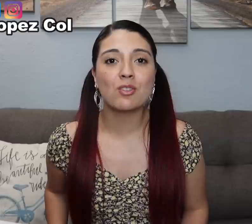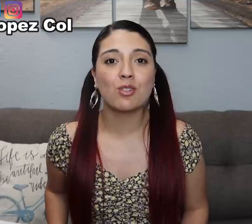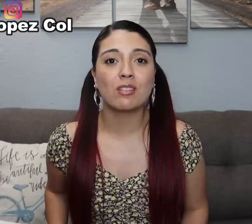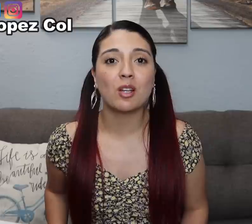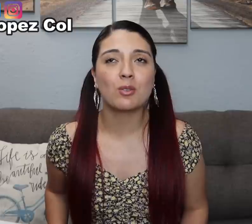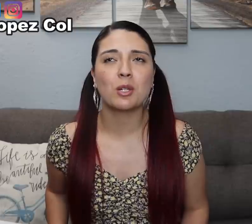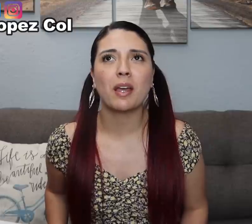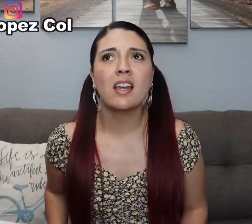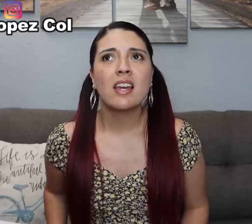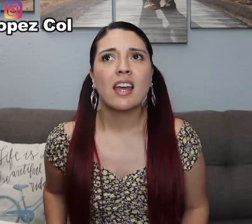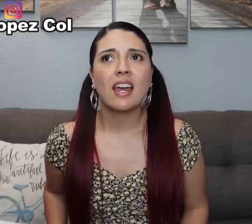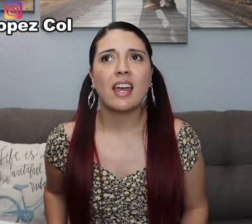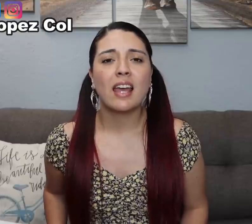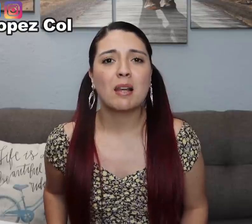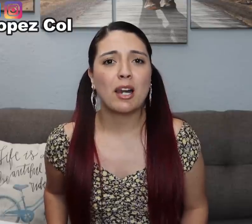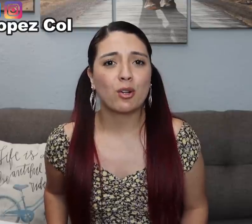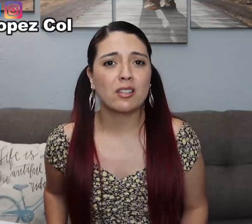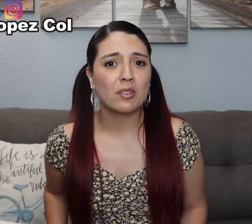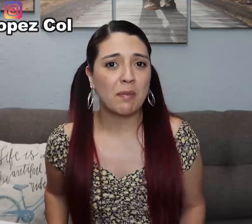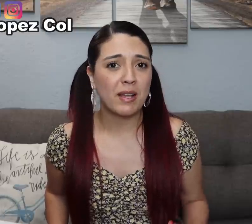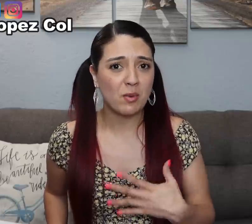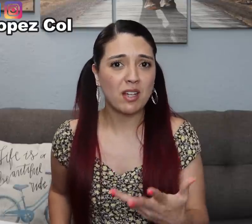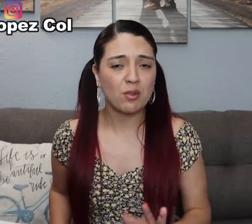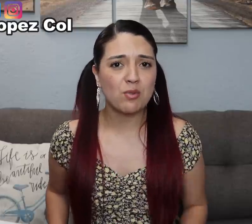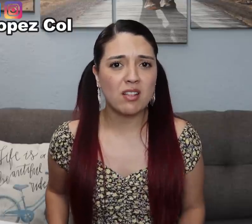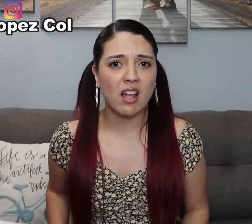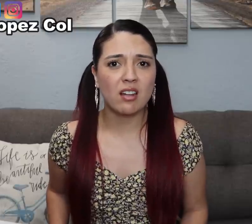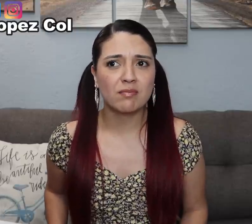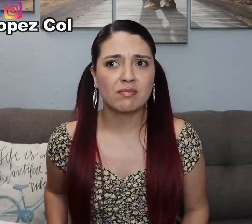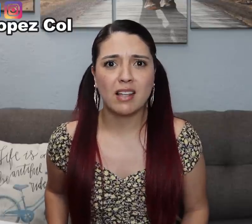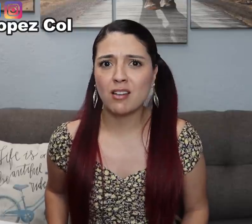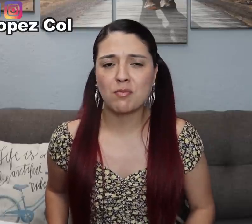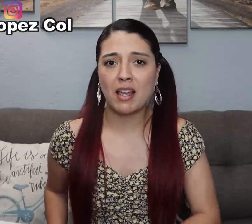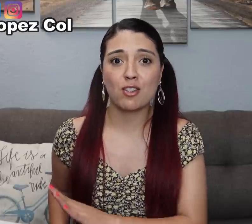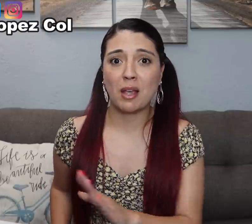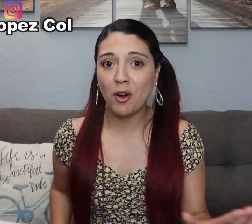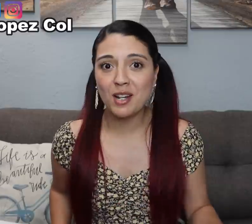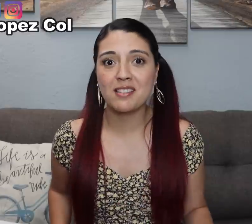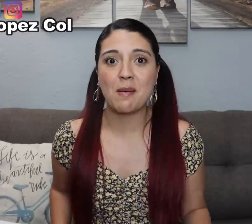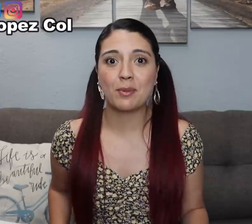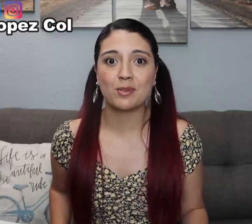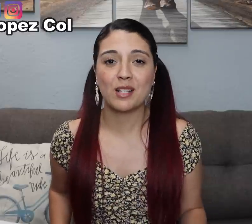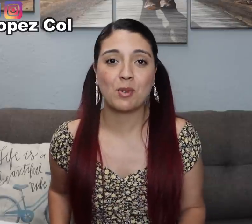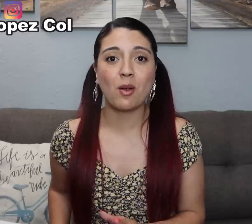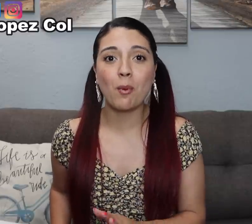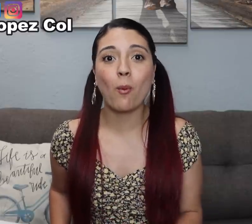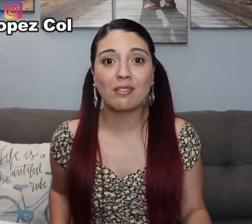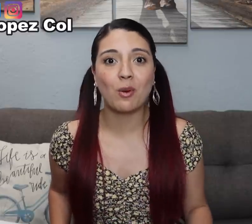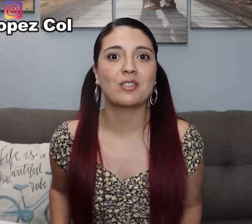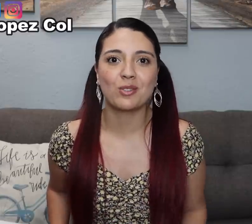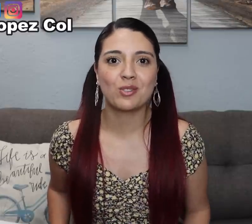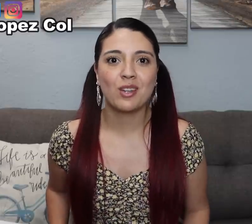realmente cómo es que ellos ahorita, inclusive el valor del peso allá en Rusia está en los mejores tiempos, después de